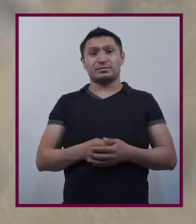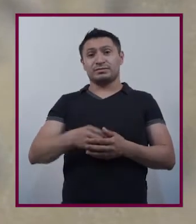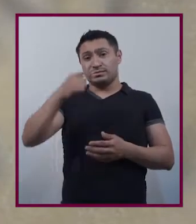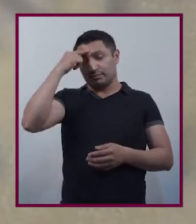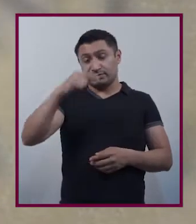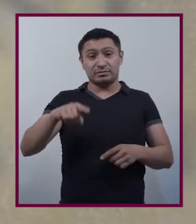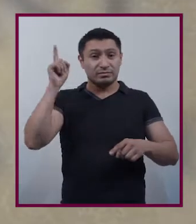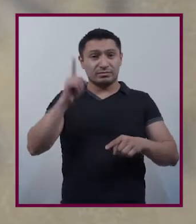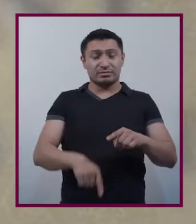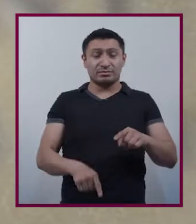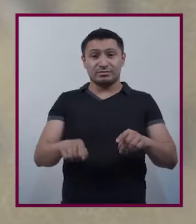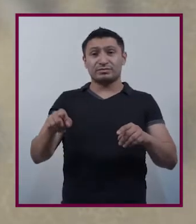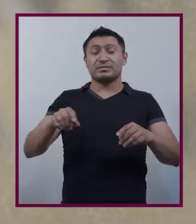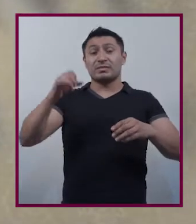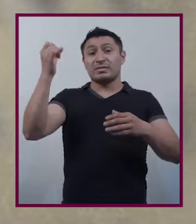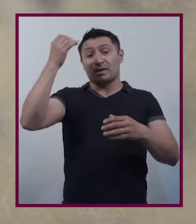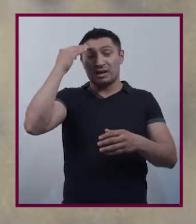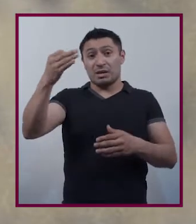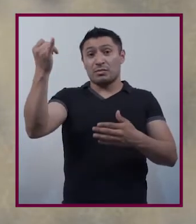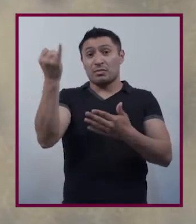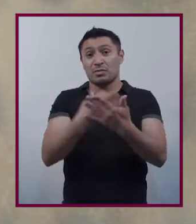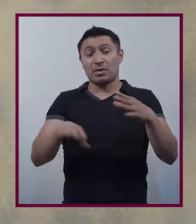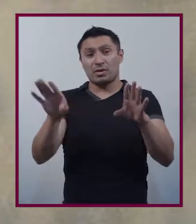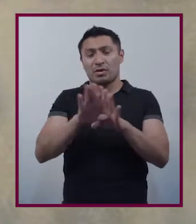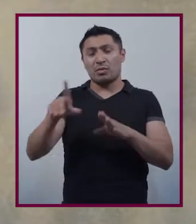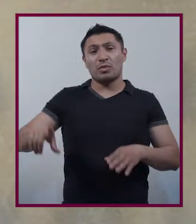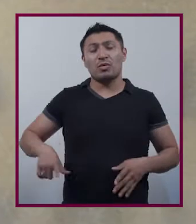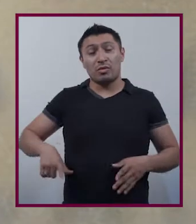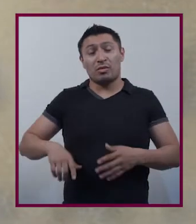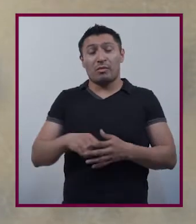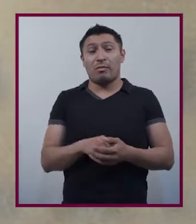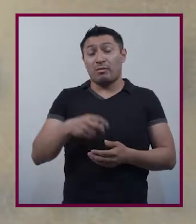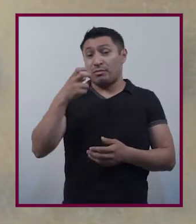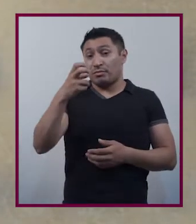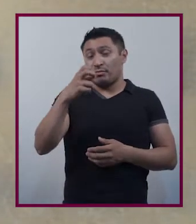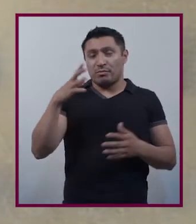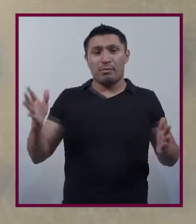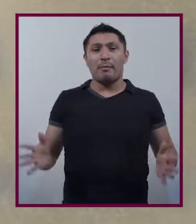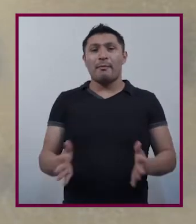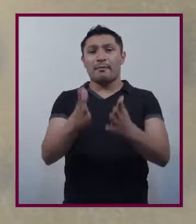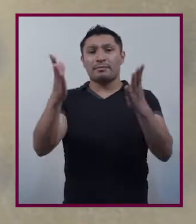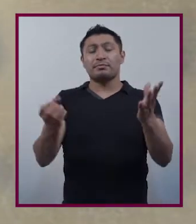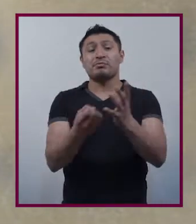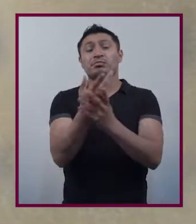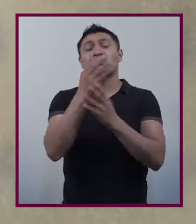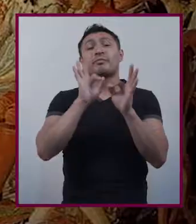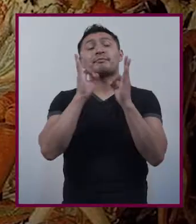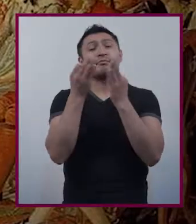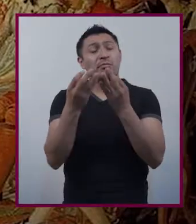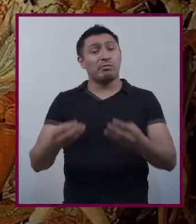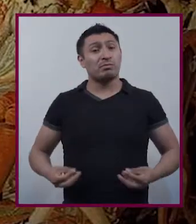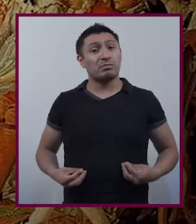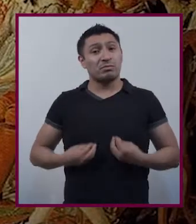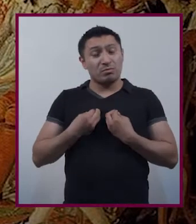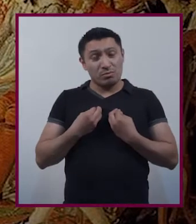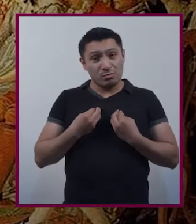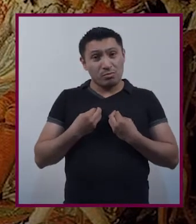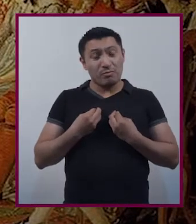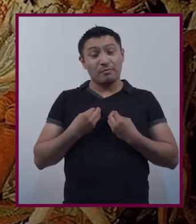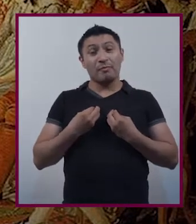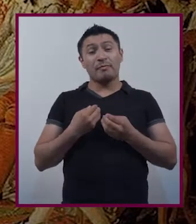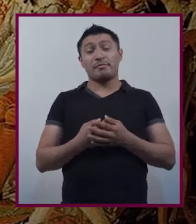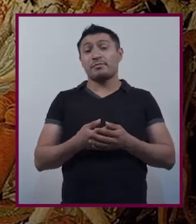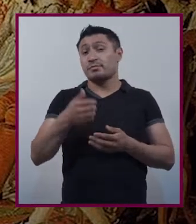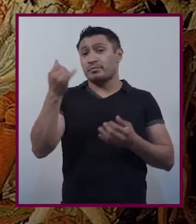despotismo ilustrado como forma de gobierno. En este marco se impulsó un nuevo estilo de vida, así como una serie